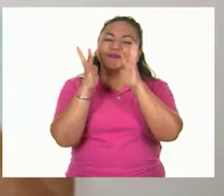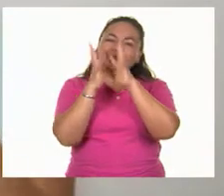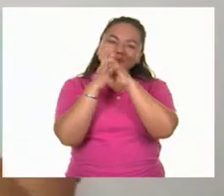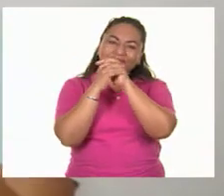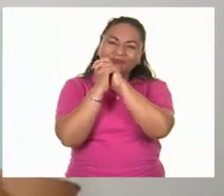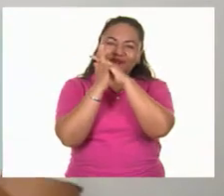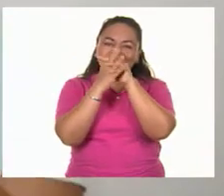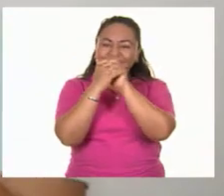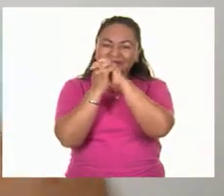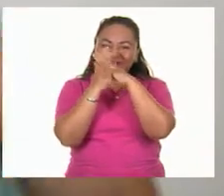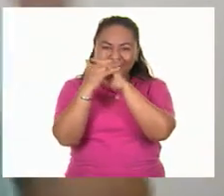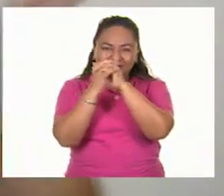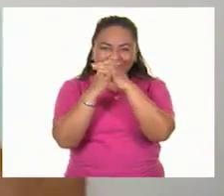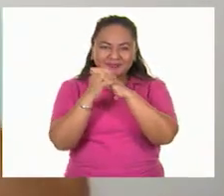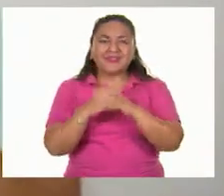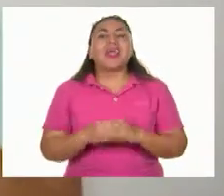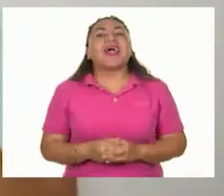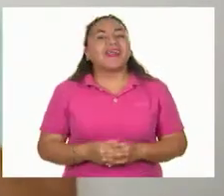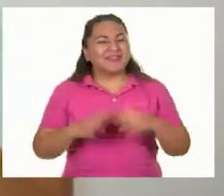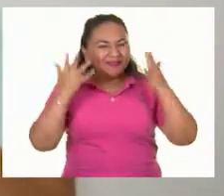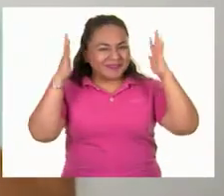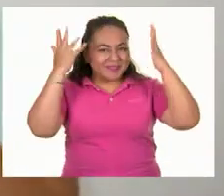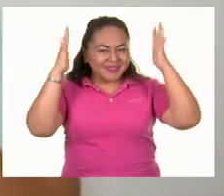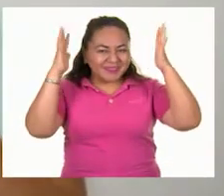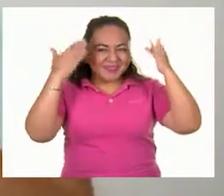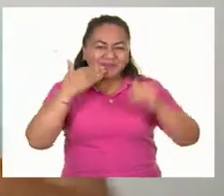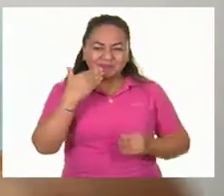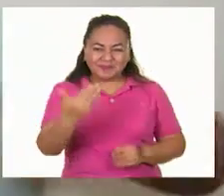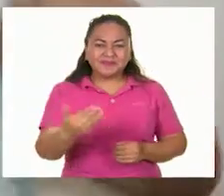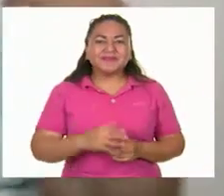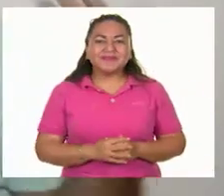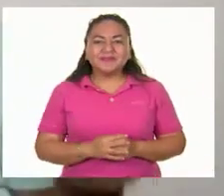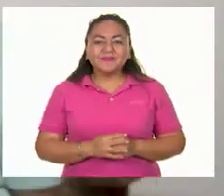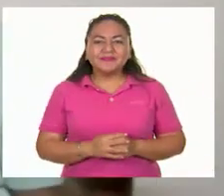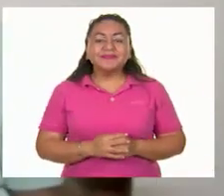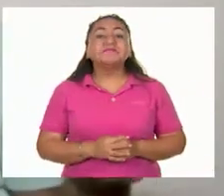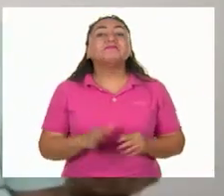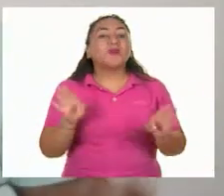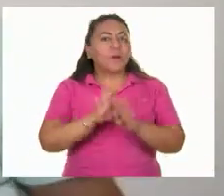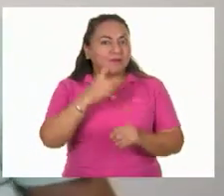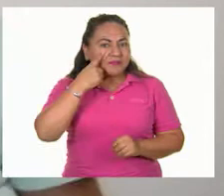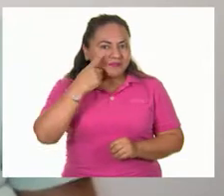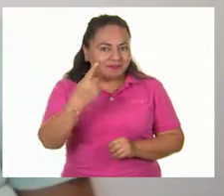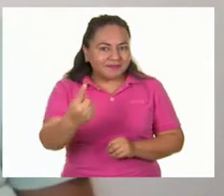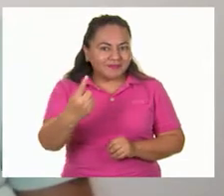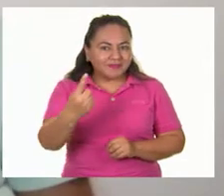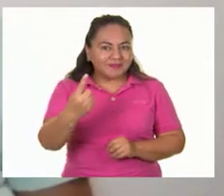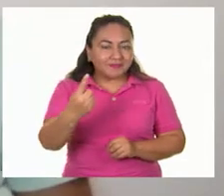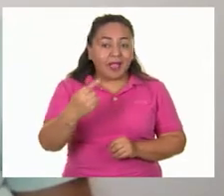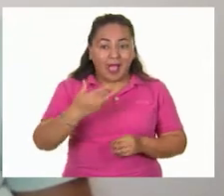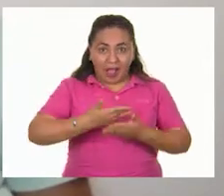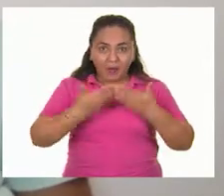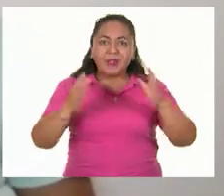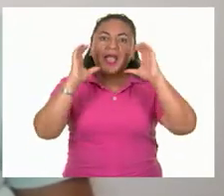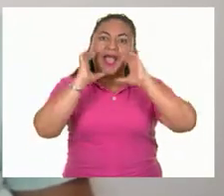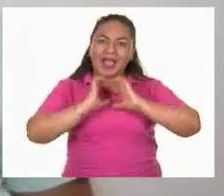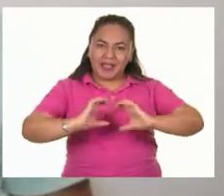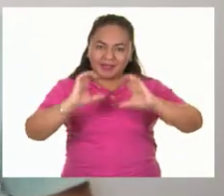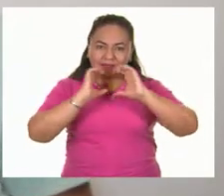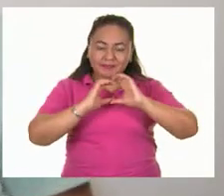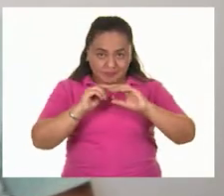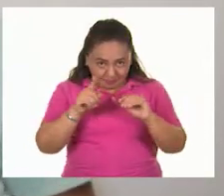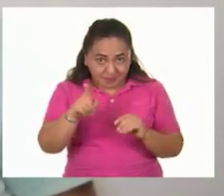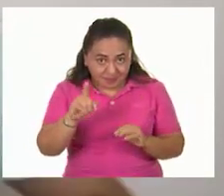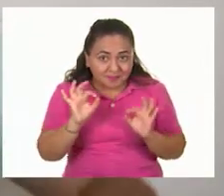abrazó. ¡Muy bien! ¿Qué te parece si ahora la cantamos?